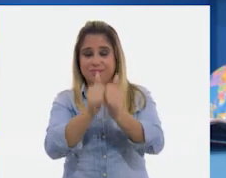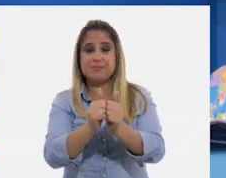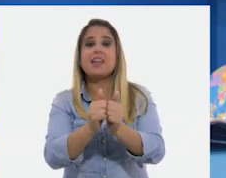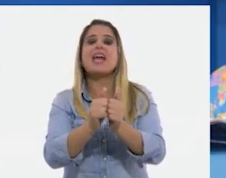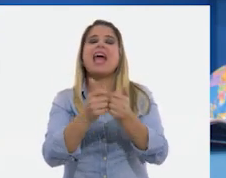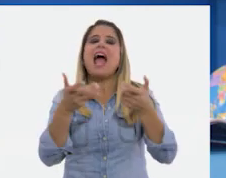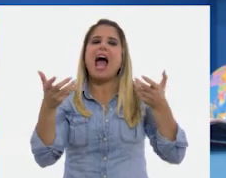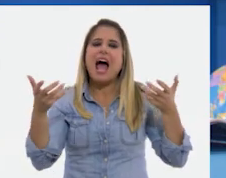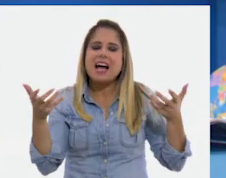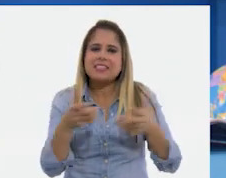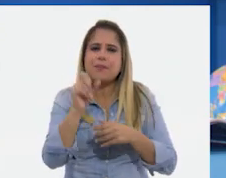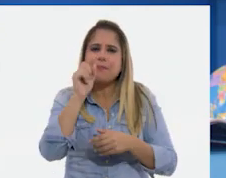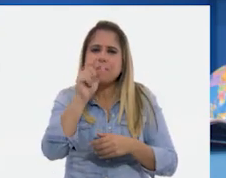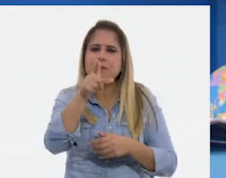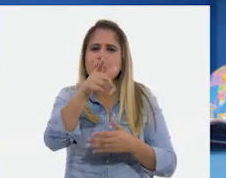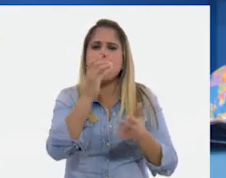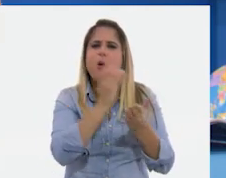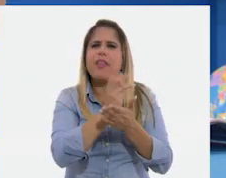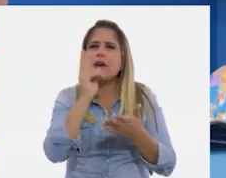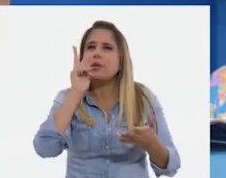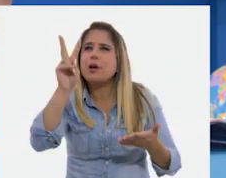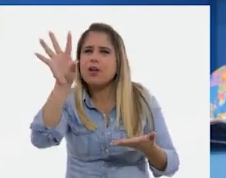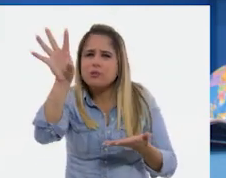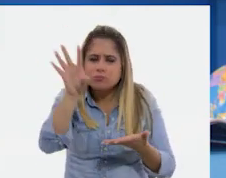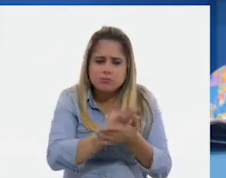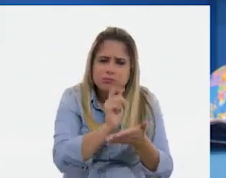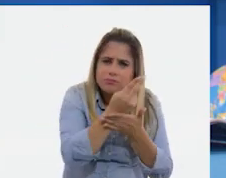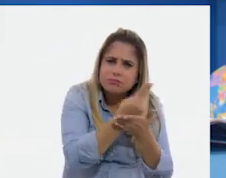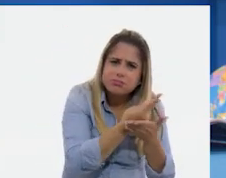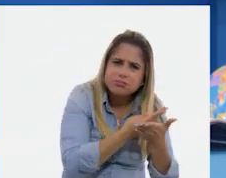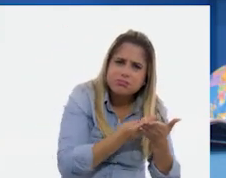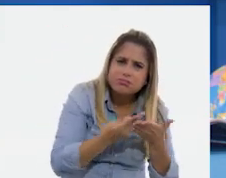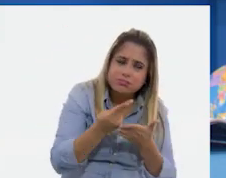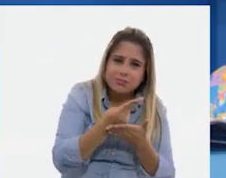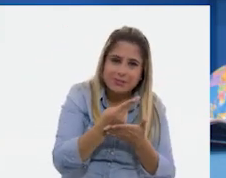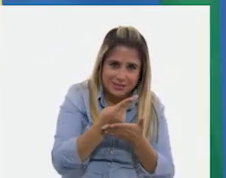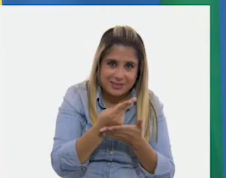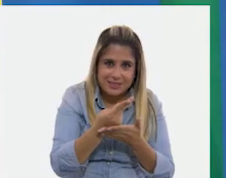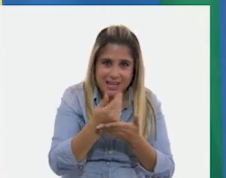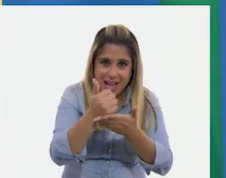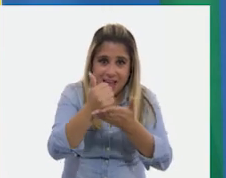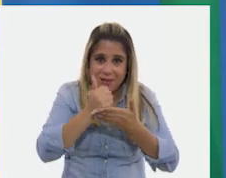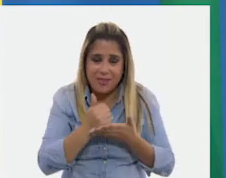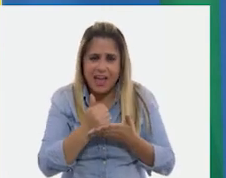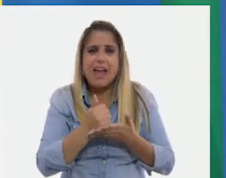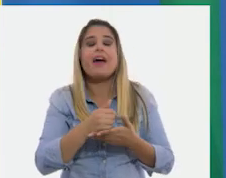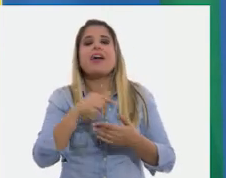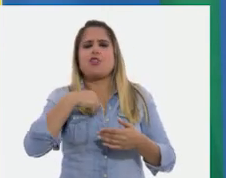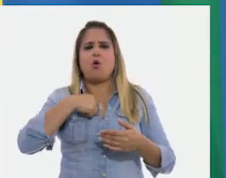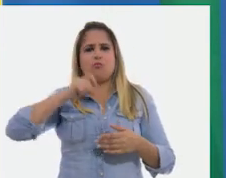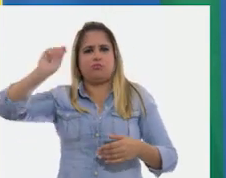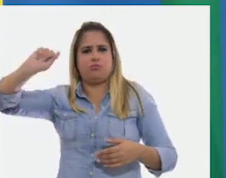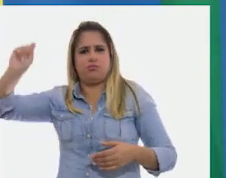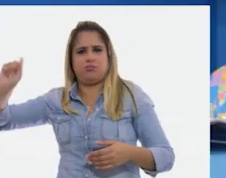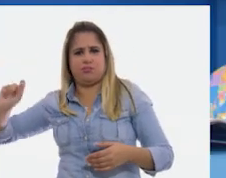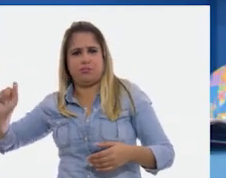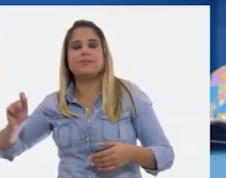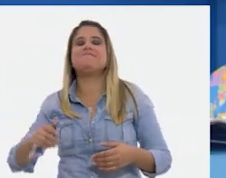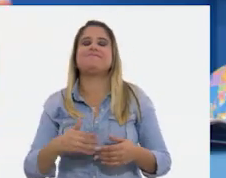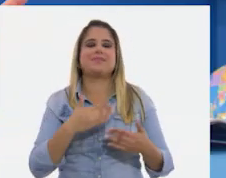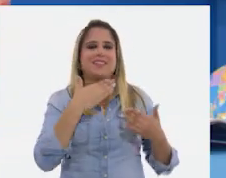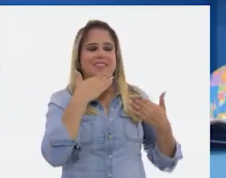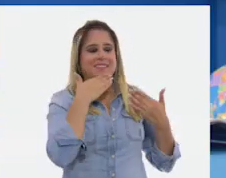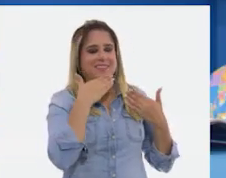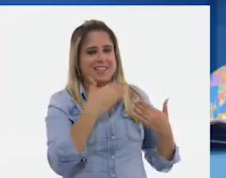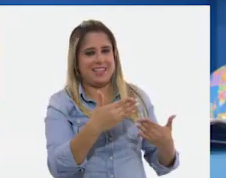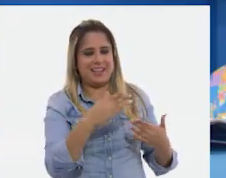realizar uno igual en sus libretas. ¿Me apoyas, Juan Carlos? Sí, claro que sí. Yo lo anoto en el pizarrón. Excelente. ¿Le parece, maestra? Muy bien.